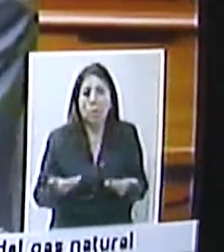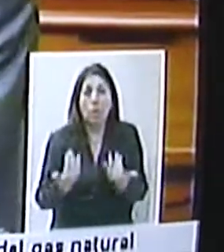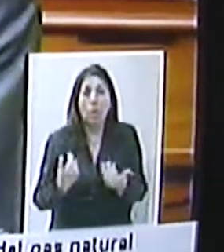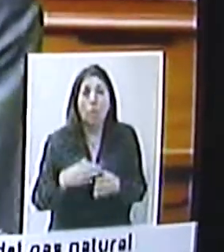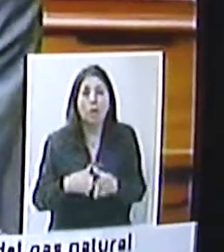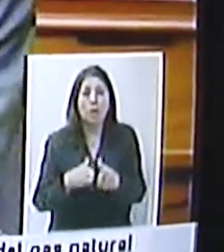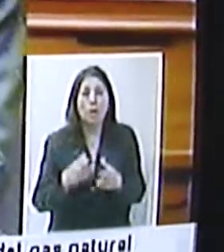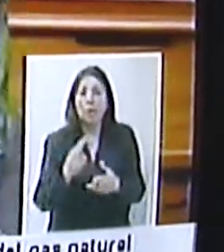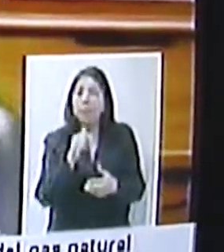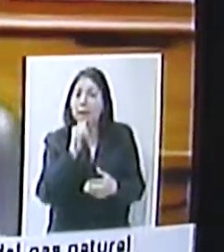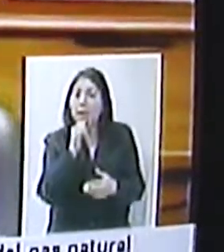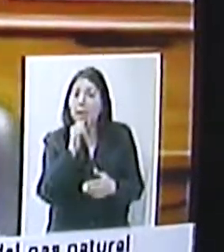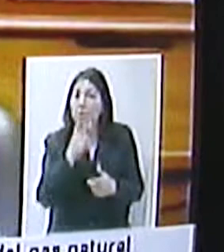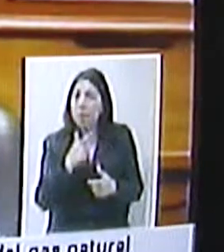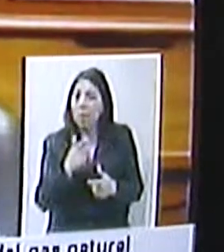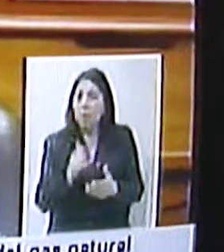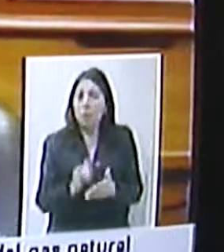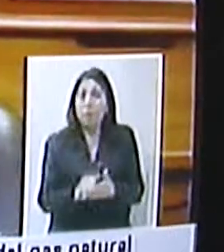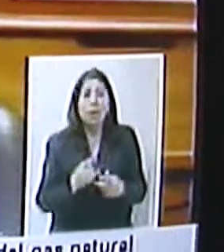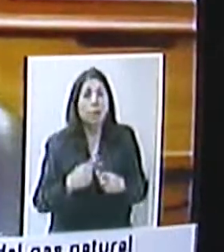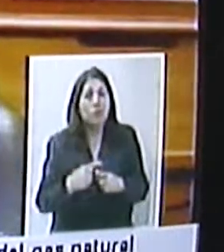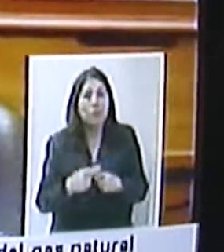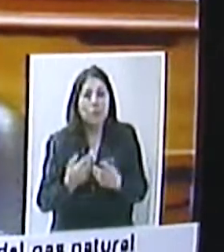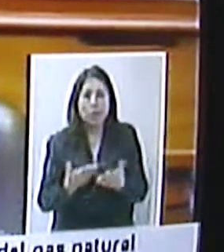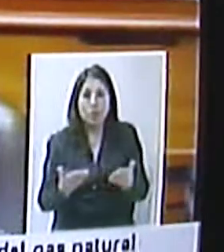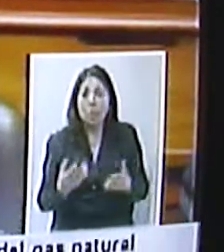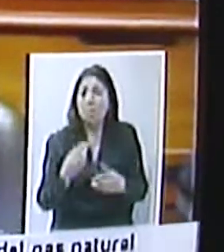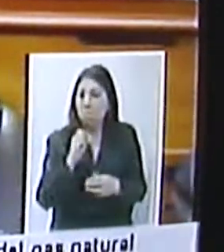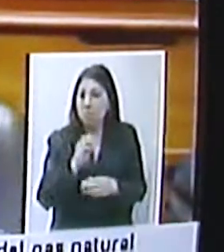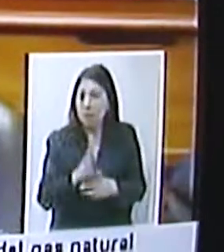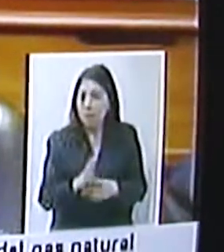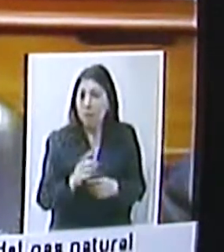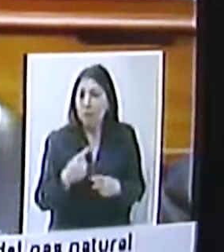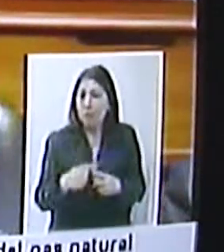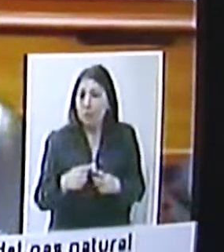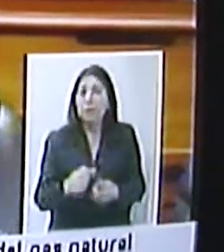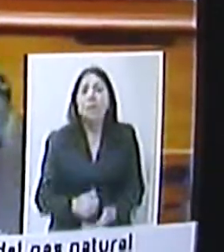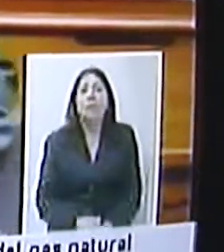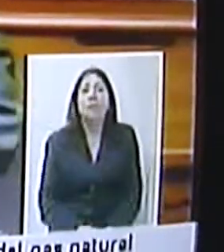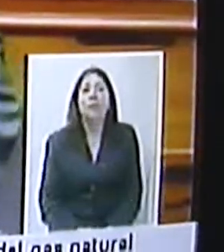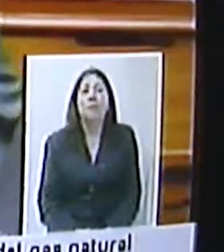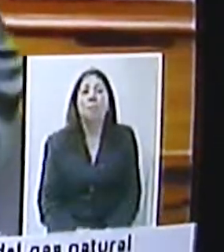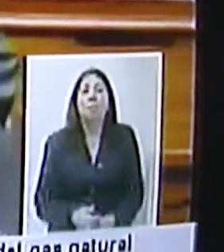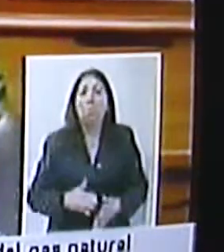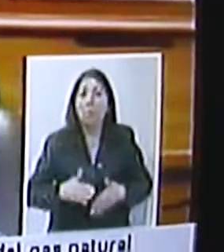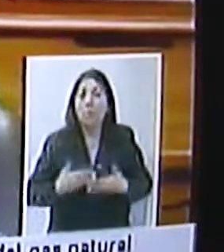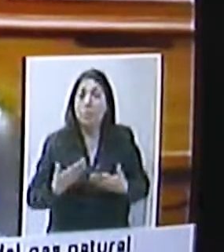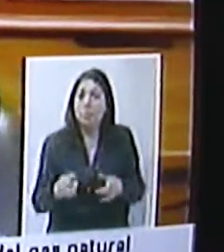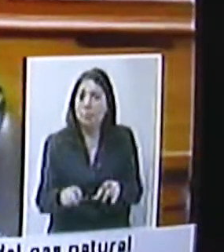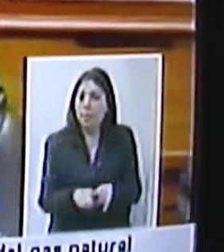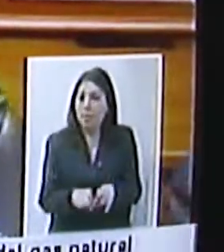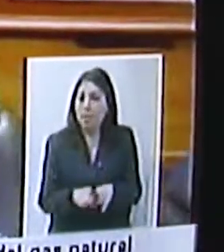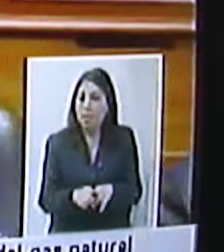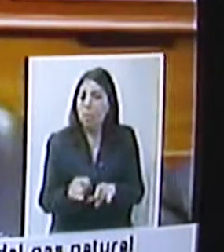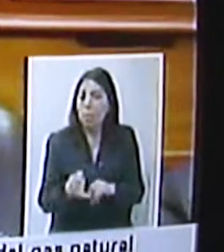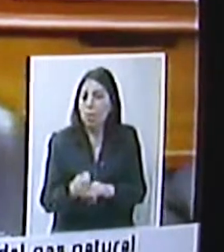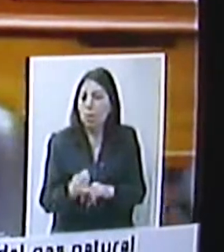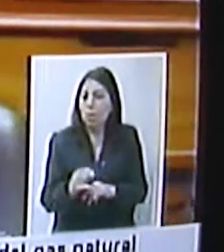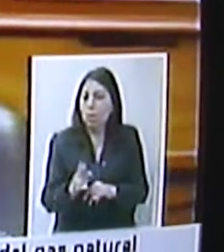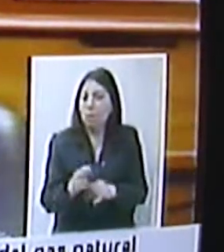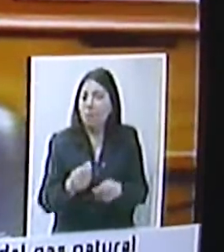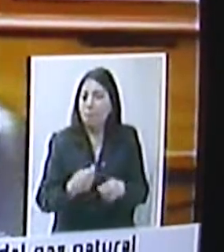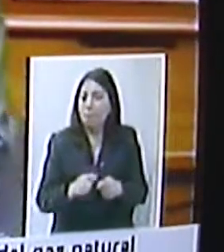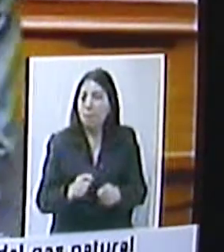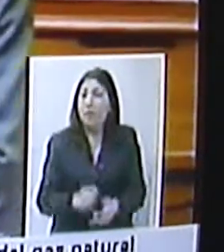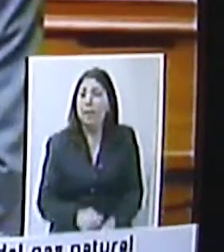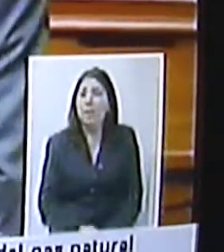nuestras grandes reservas de agua, de biodiversidad, de minerales, etcétera, etcétera, podamos también los sureños